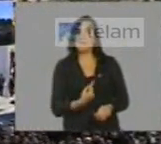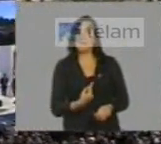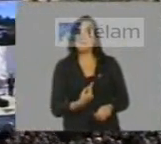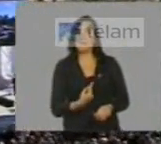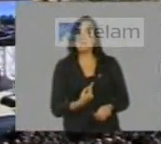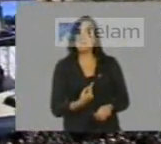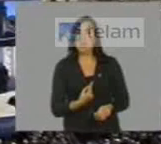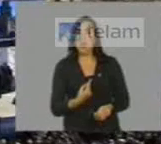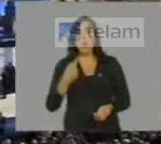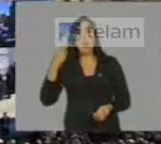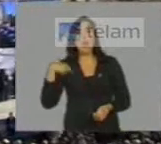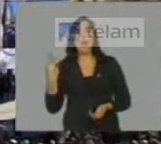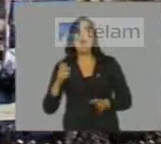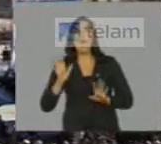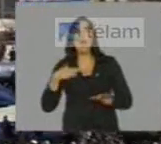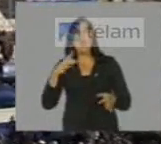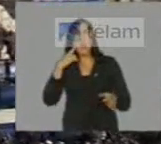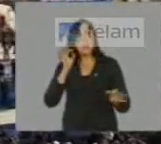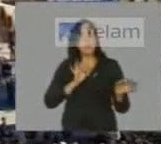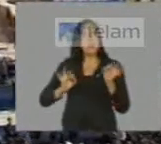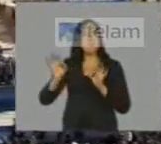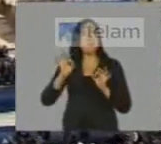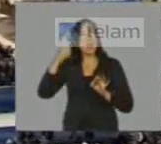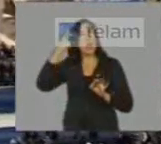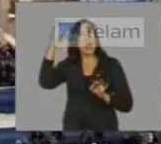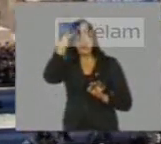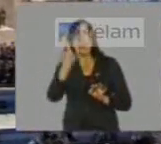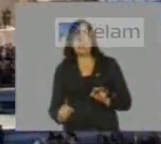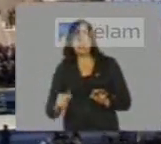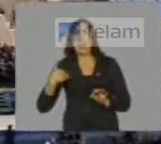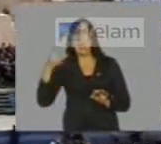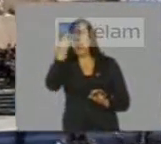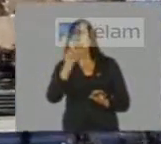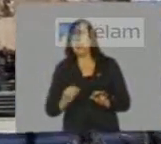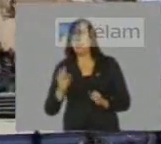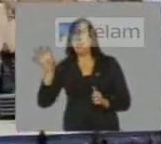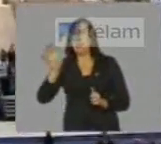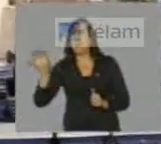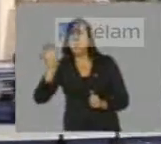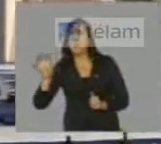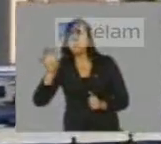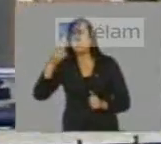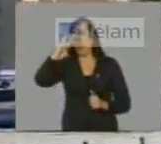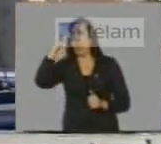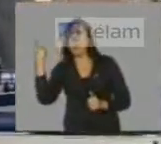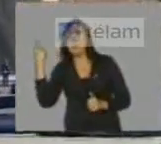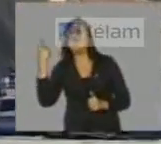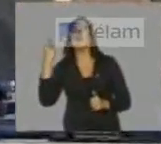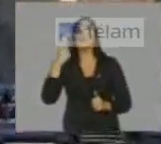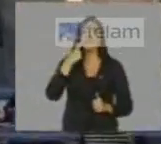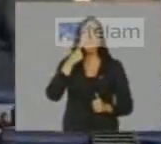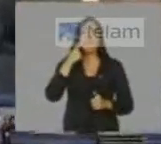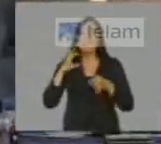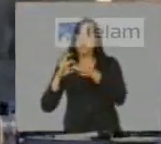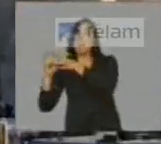y articulamos inteligentemente el esfuerzo nacional, provincial y municipal,